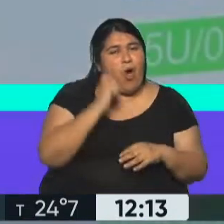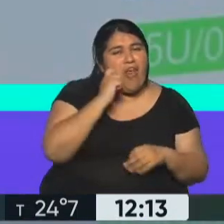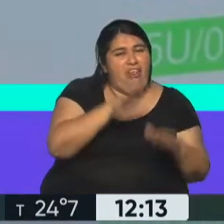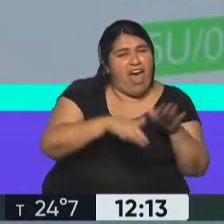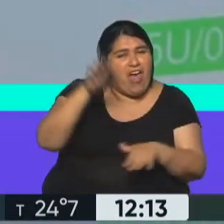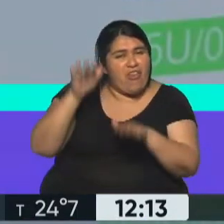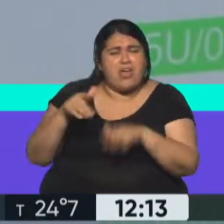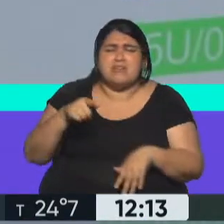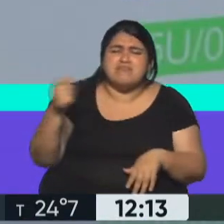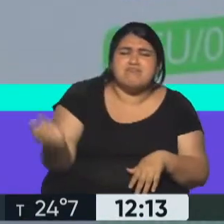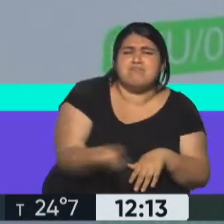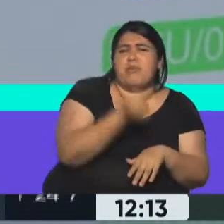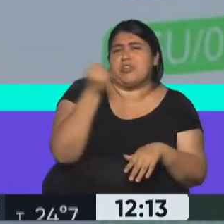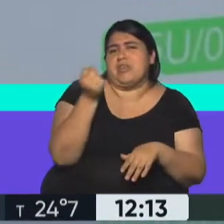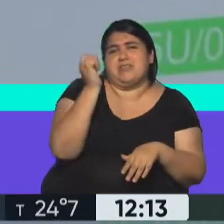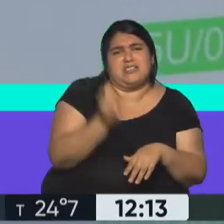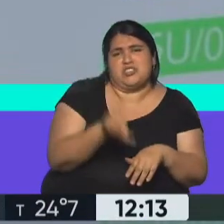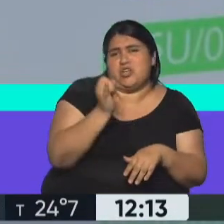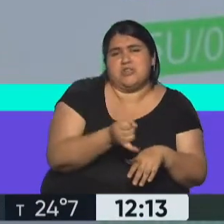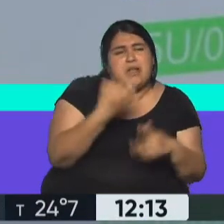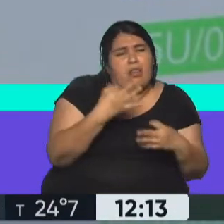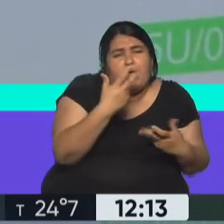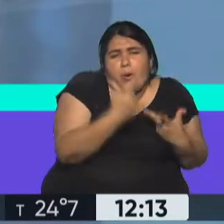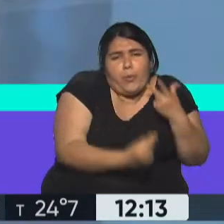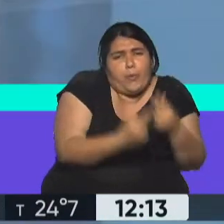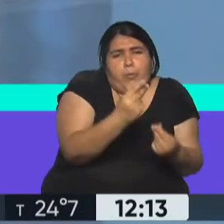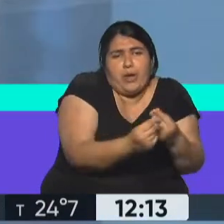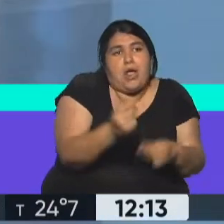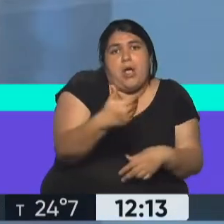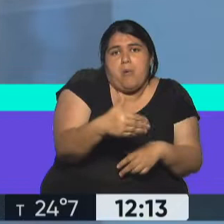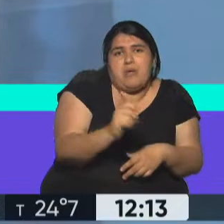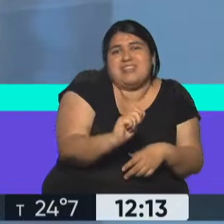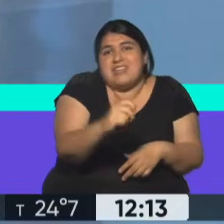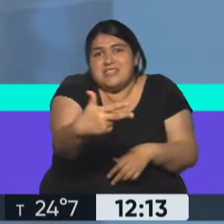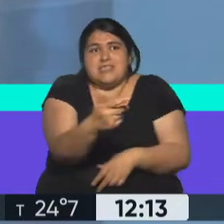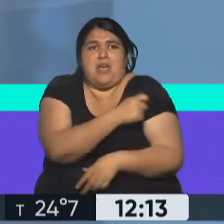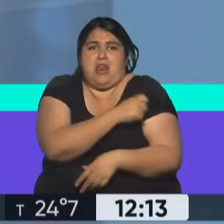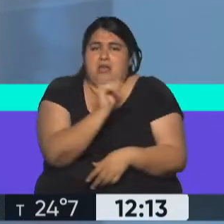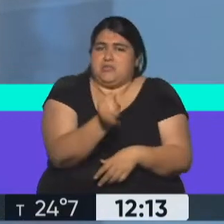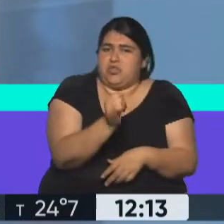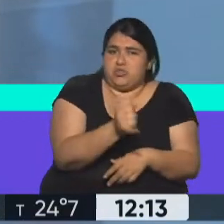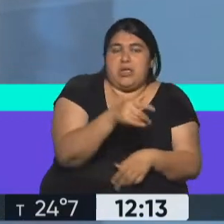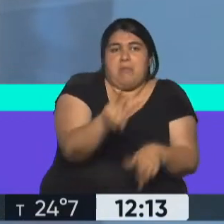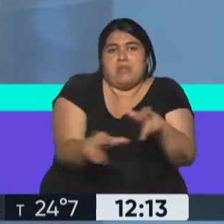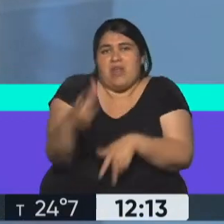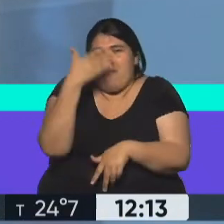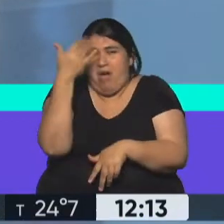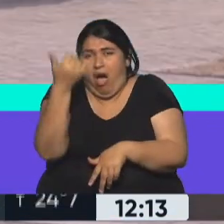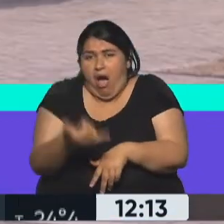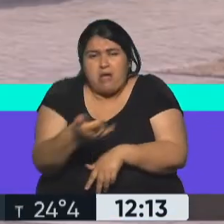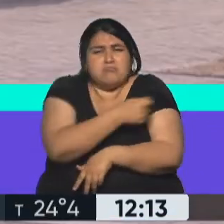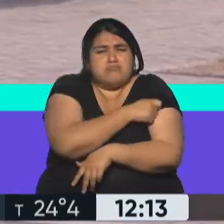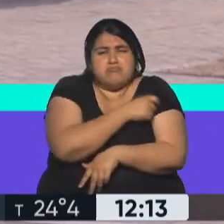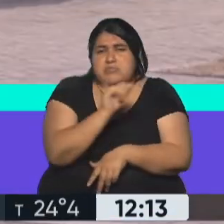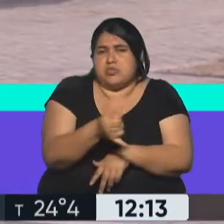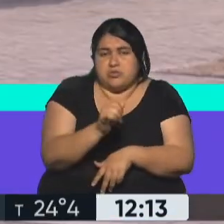que es prioritario iniciar, completar y también aplicar la tercera dosis a las personas inmunocomprometidas de todas las edades